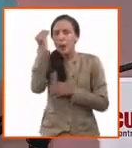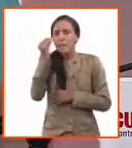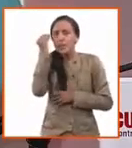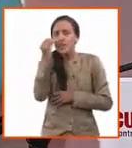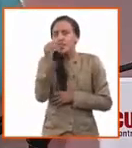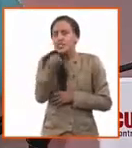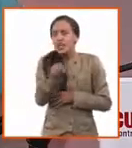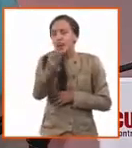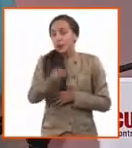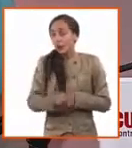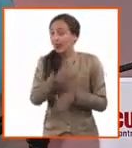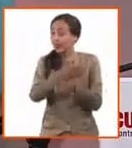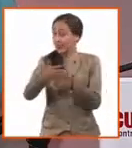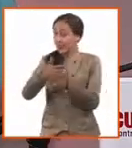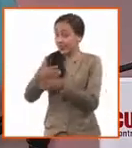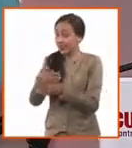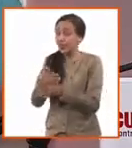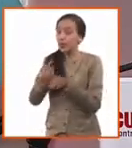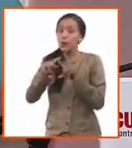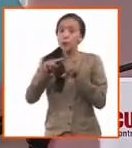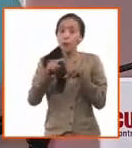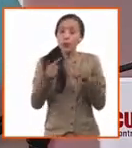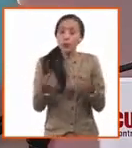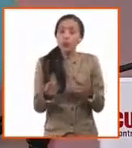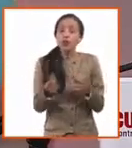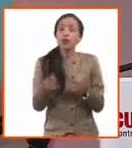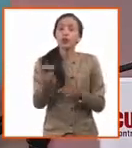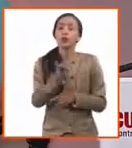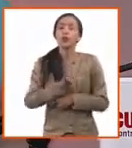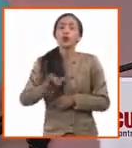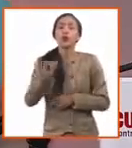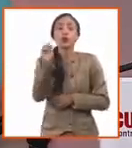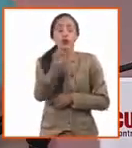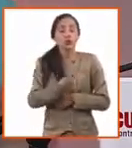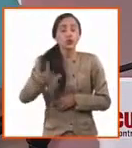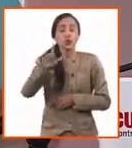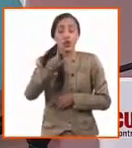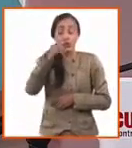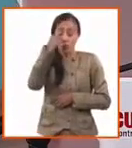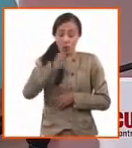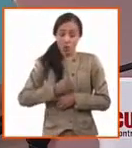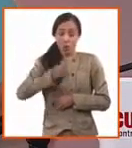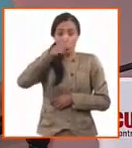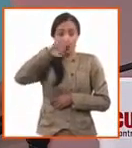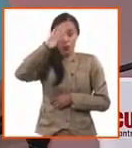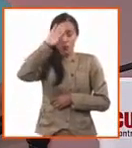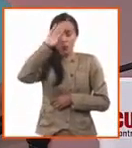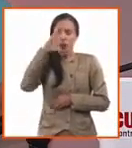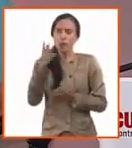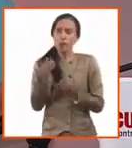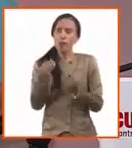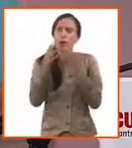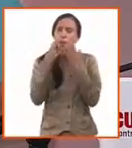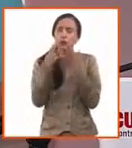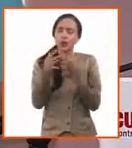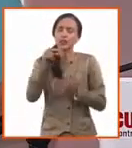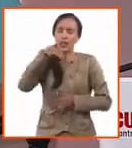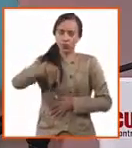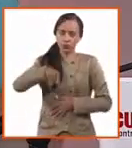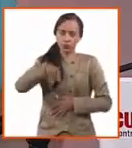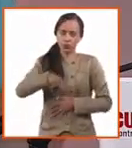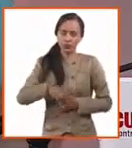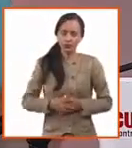las personas y en ese sentido hay un llamado al el socialismo y el hombre en cuba que me parece que es muy importante en la actualidad